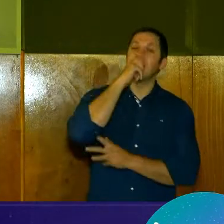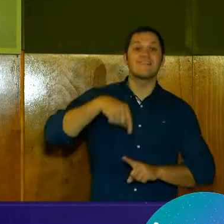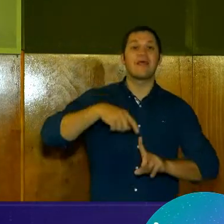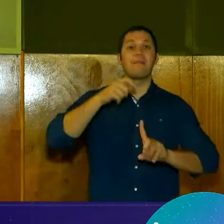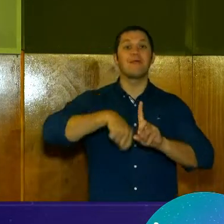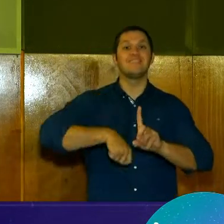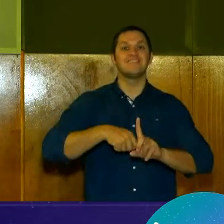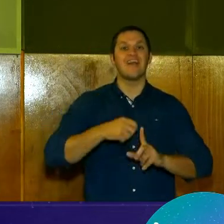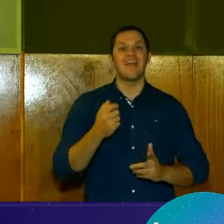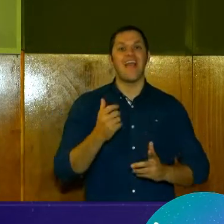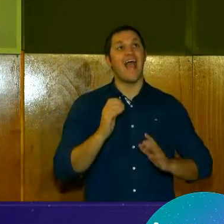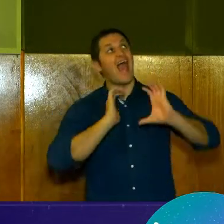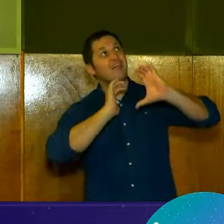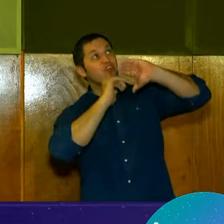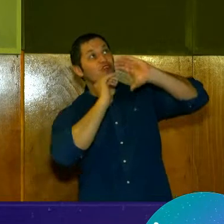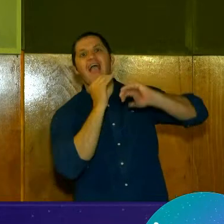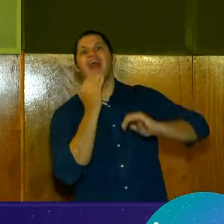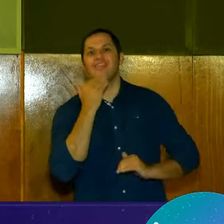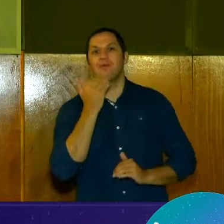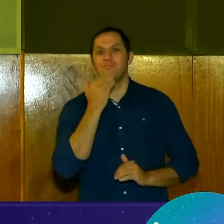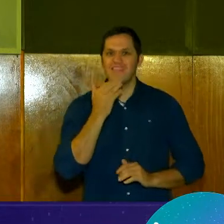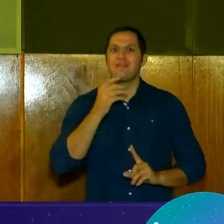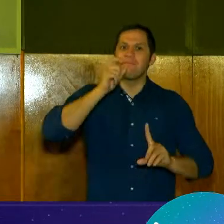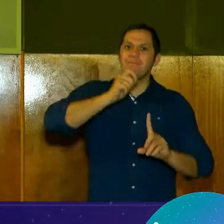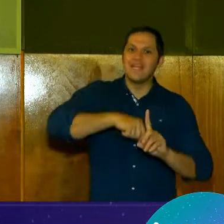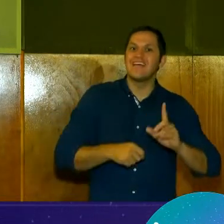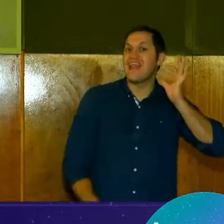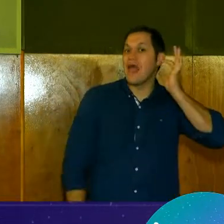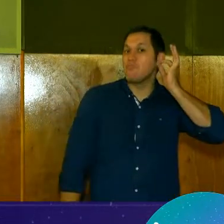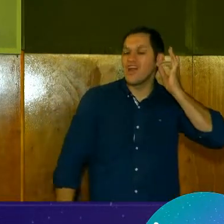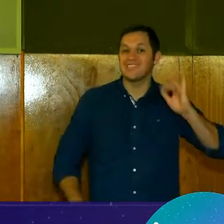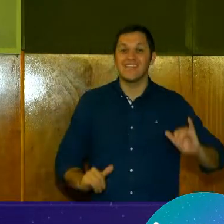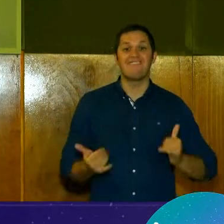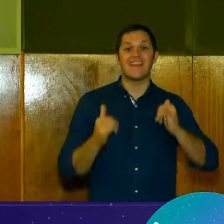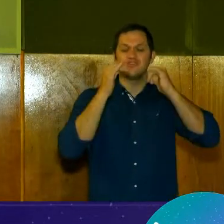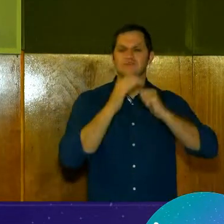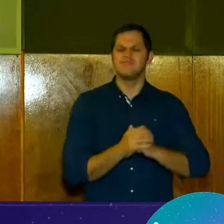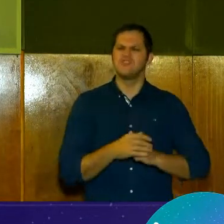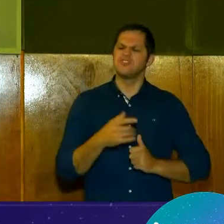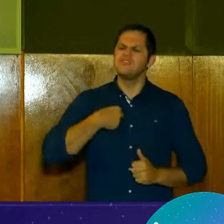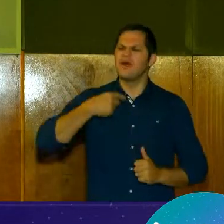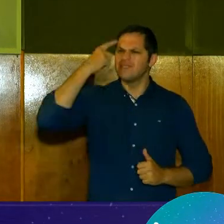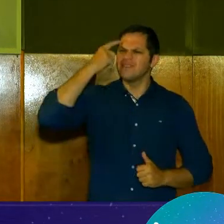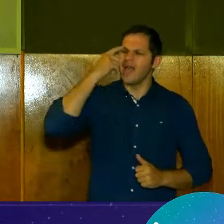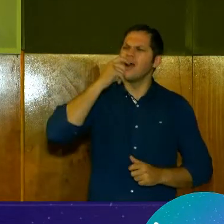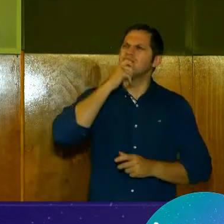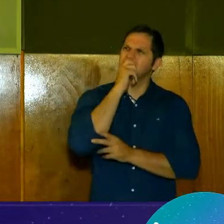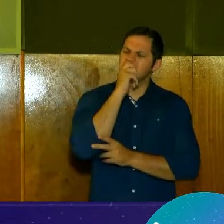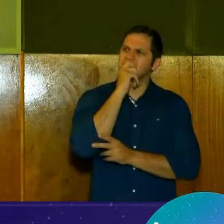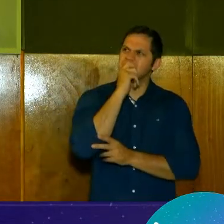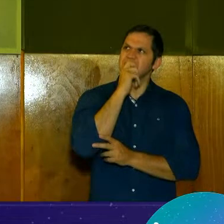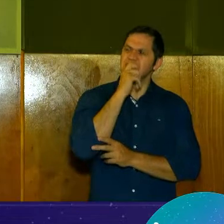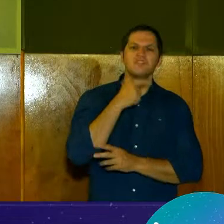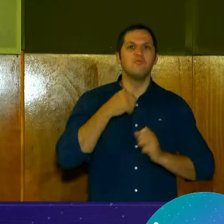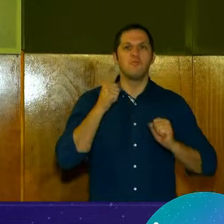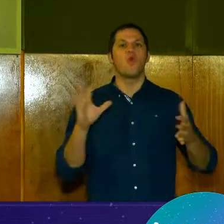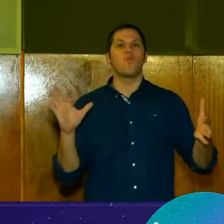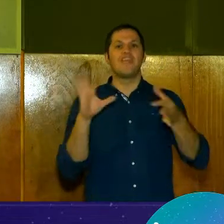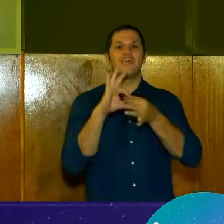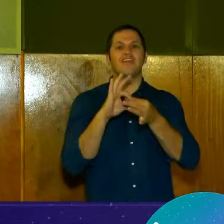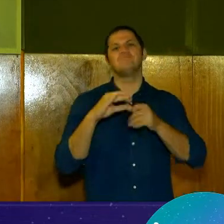tema le dije semana de la astronomía mes de la mujer que mejor que darnos el tiempo